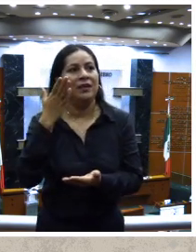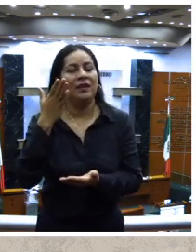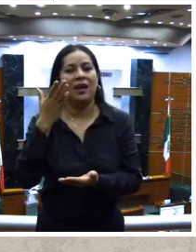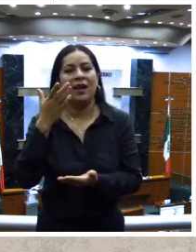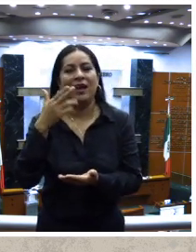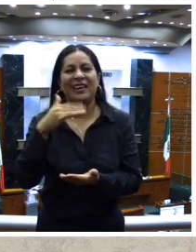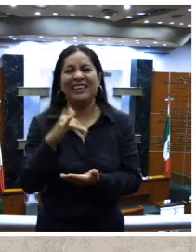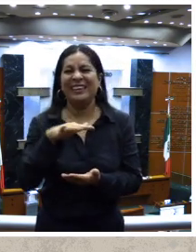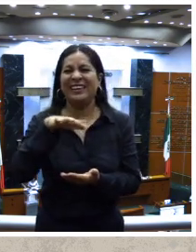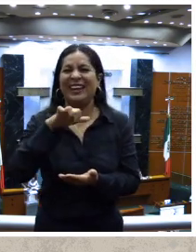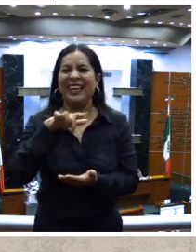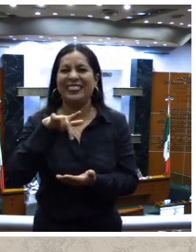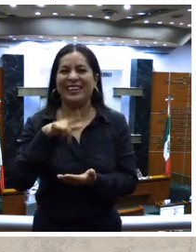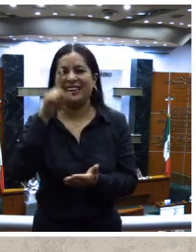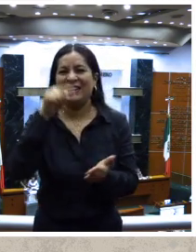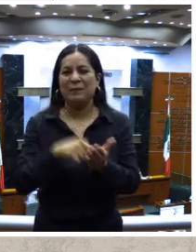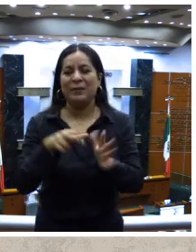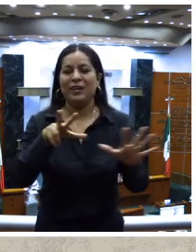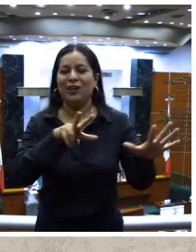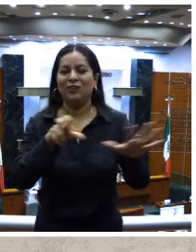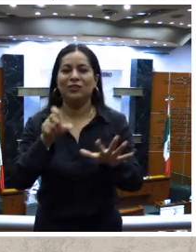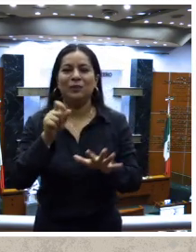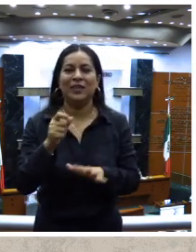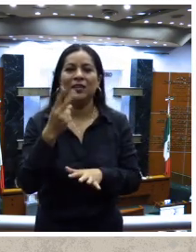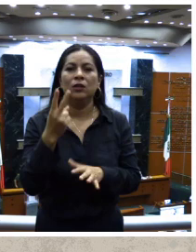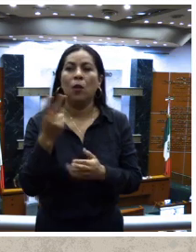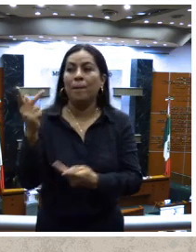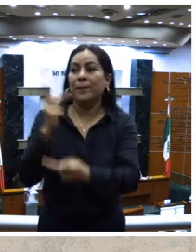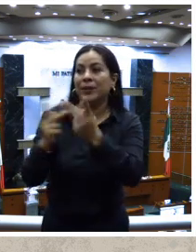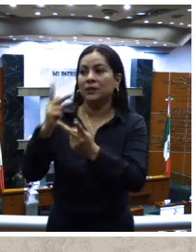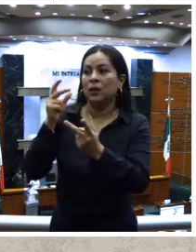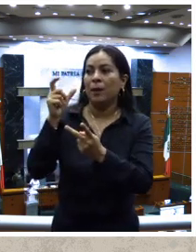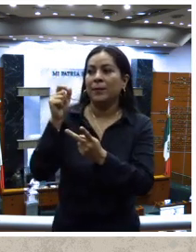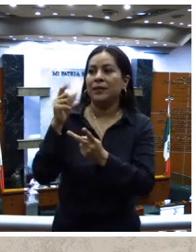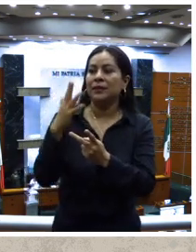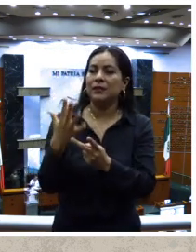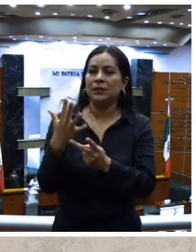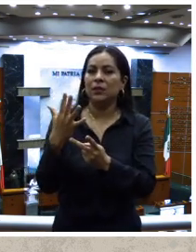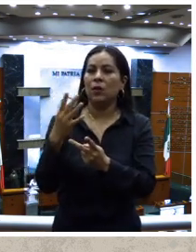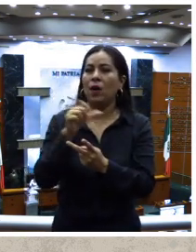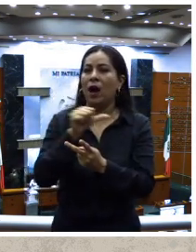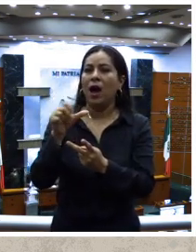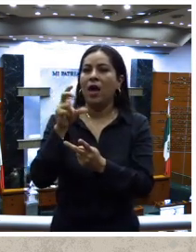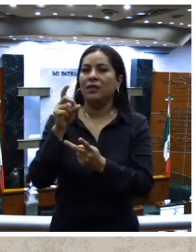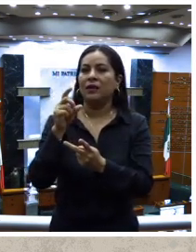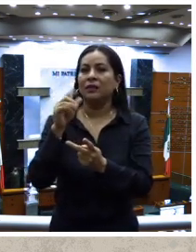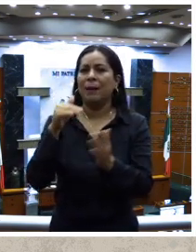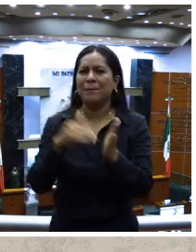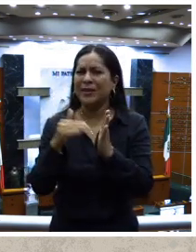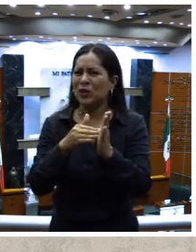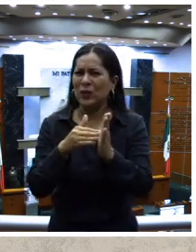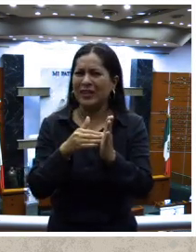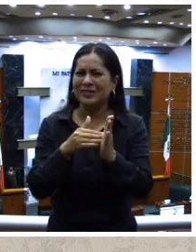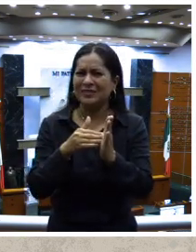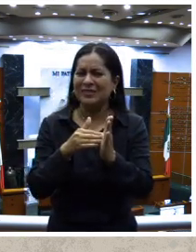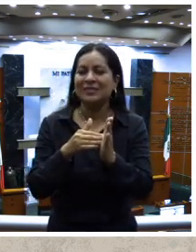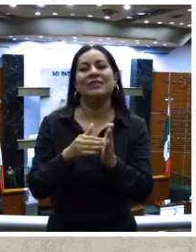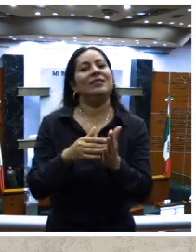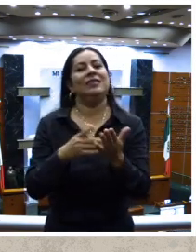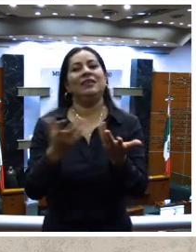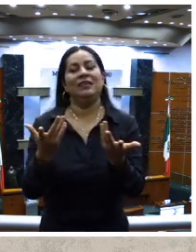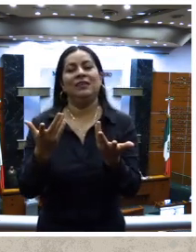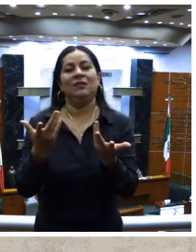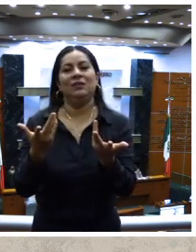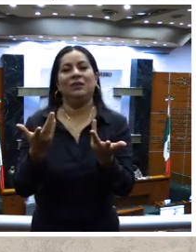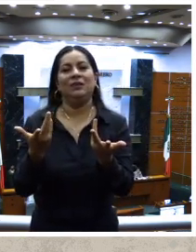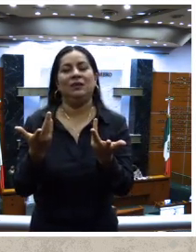Inglaterra en 1822 un préstamo de 25 a 30 millones de pesos en condiciones lo